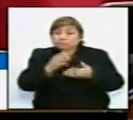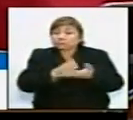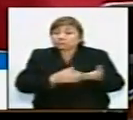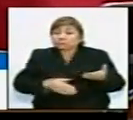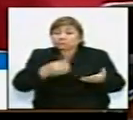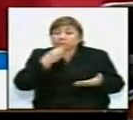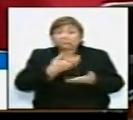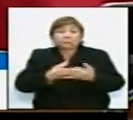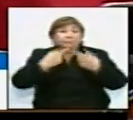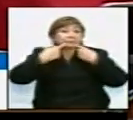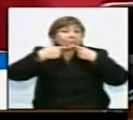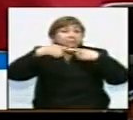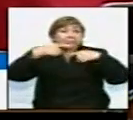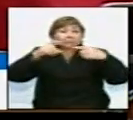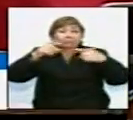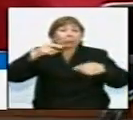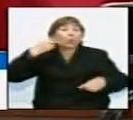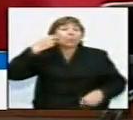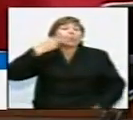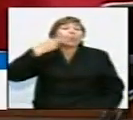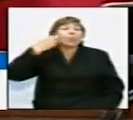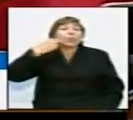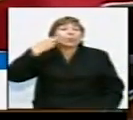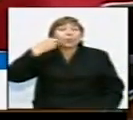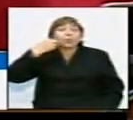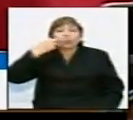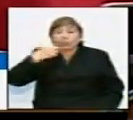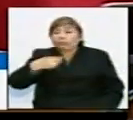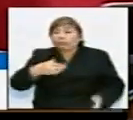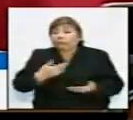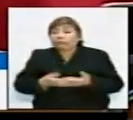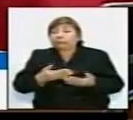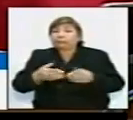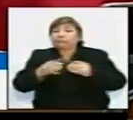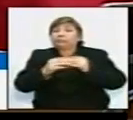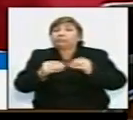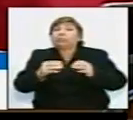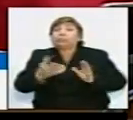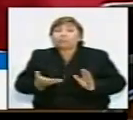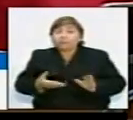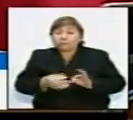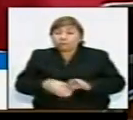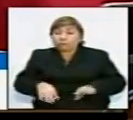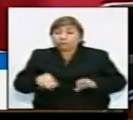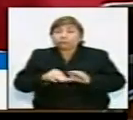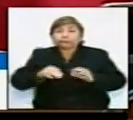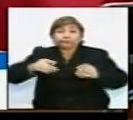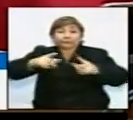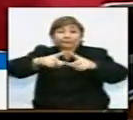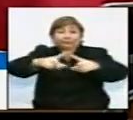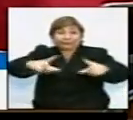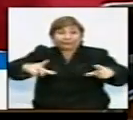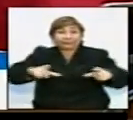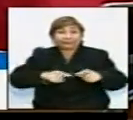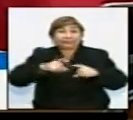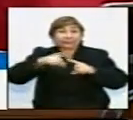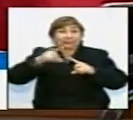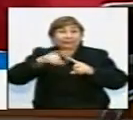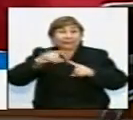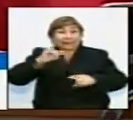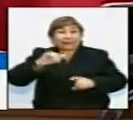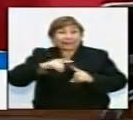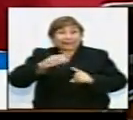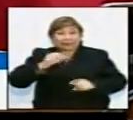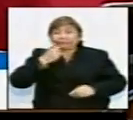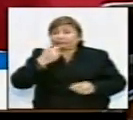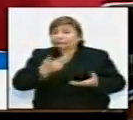está haciendo, promoviendo en Puno. Esto lo hacemos a través del proyecto especial del lago Titicaca, con el gobierno